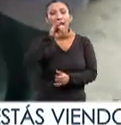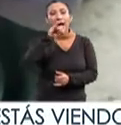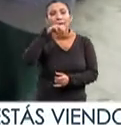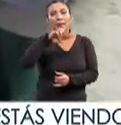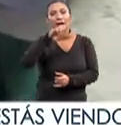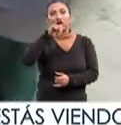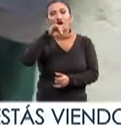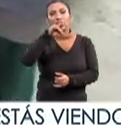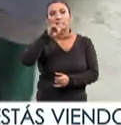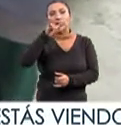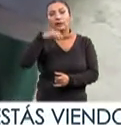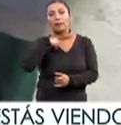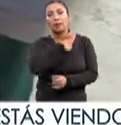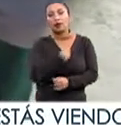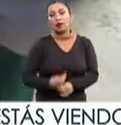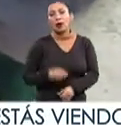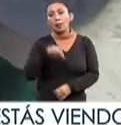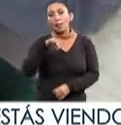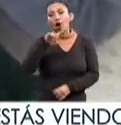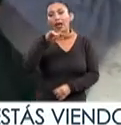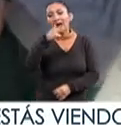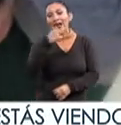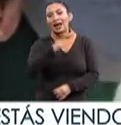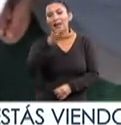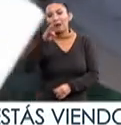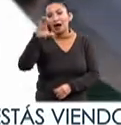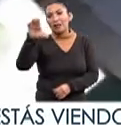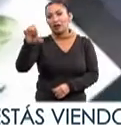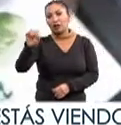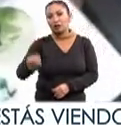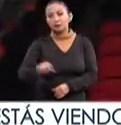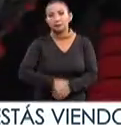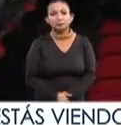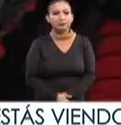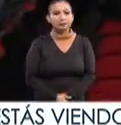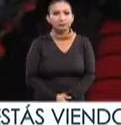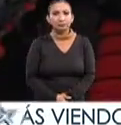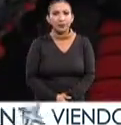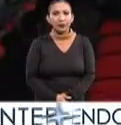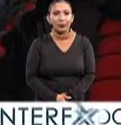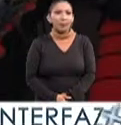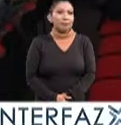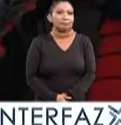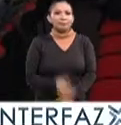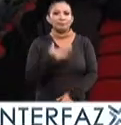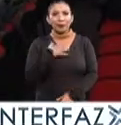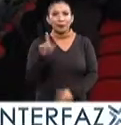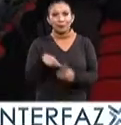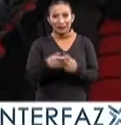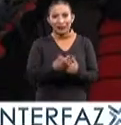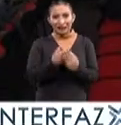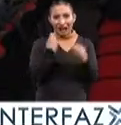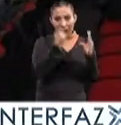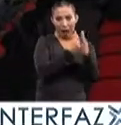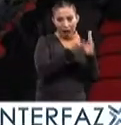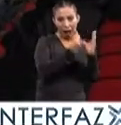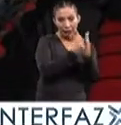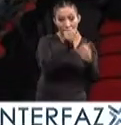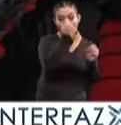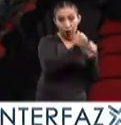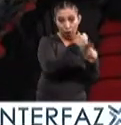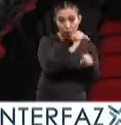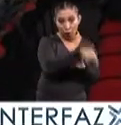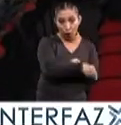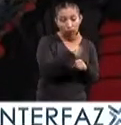Torres Bodet, del municipio Mulegé, del estado de Baja California Sur. Bueno, al inicio del ciclo escolar,